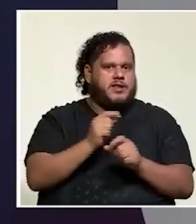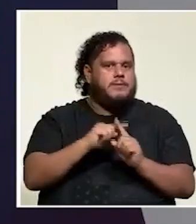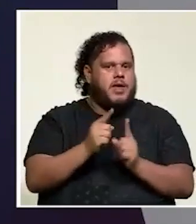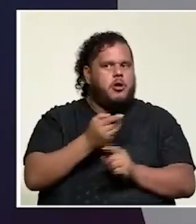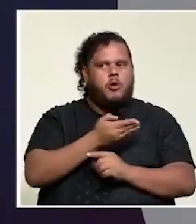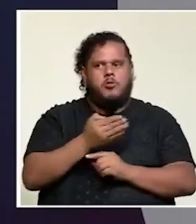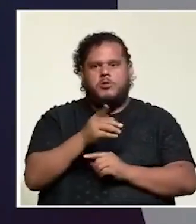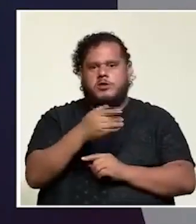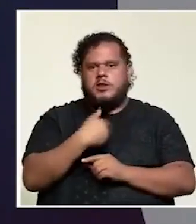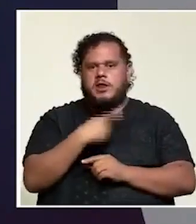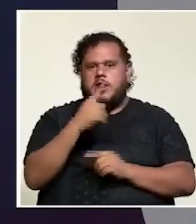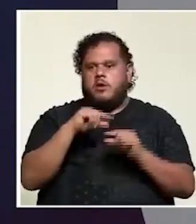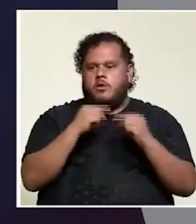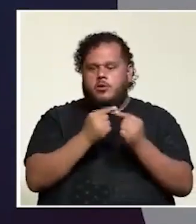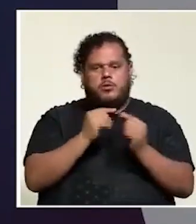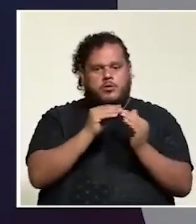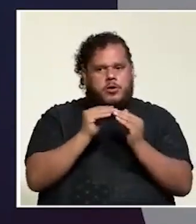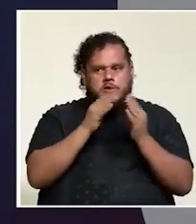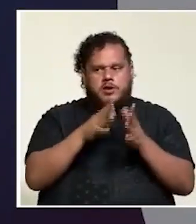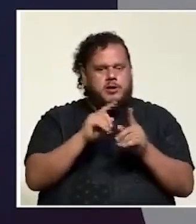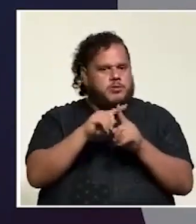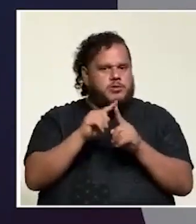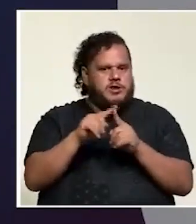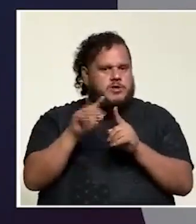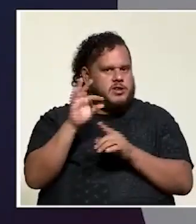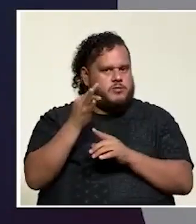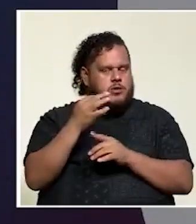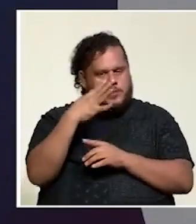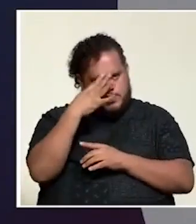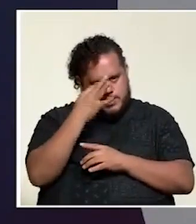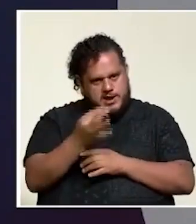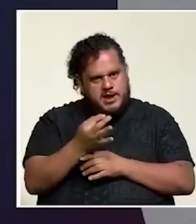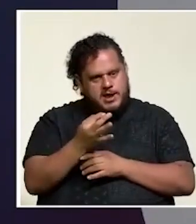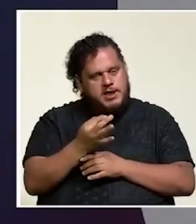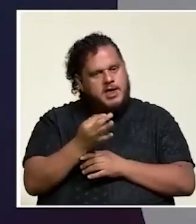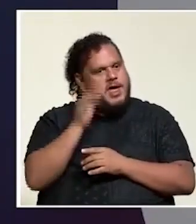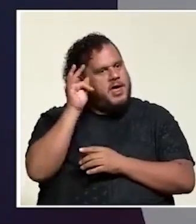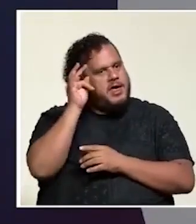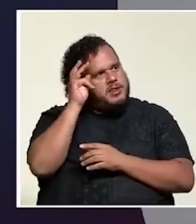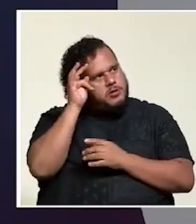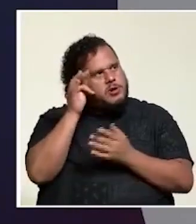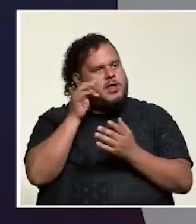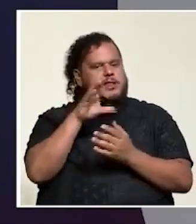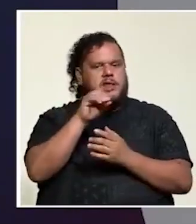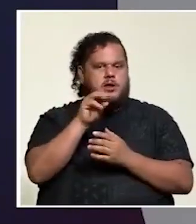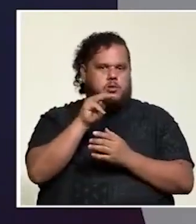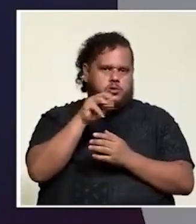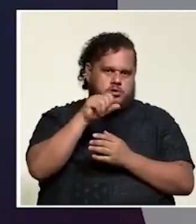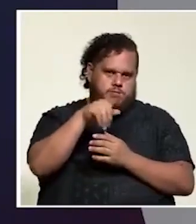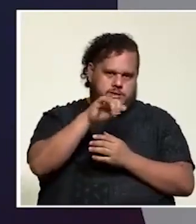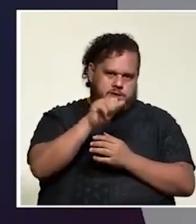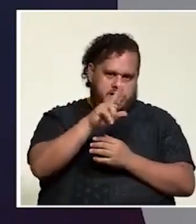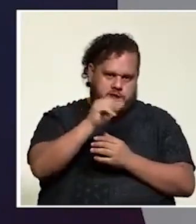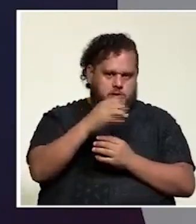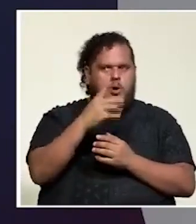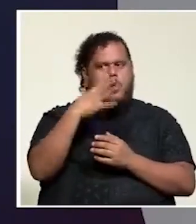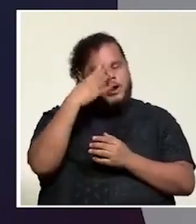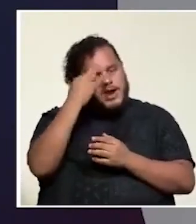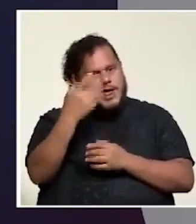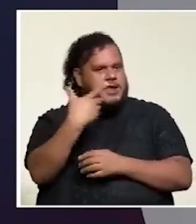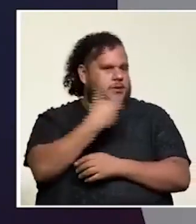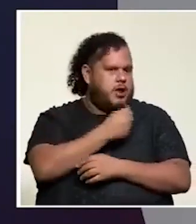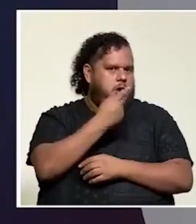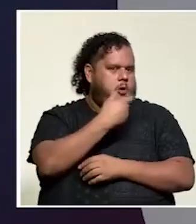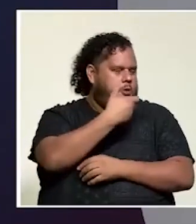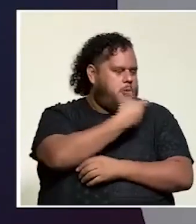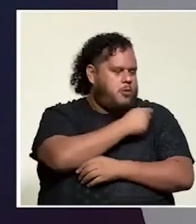usted tiene un grupo de ciudadanos que por diferentes motivos creen en teorías de conspiración, creen que les van a inyectar un